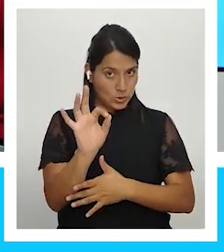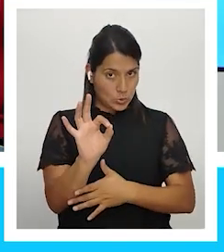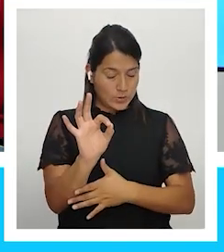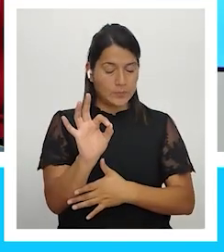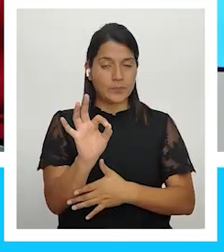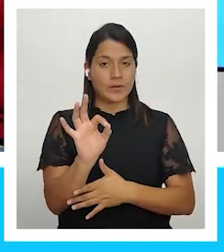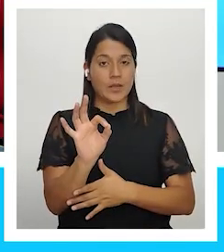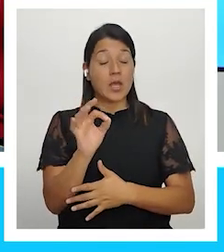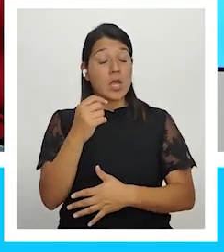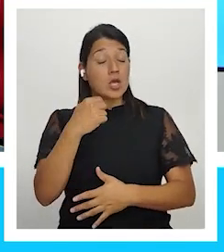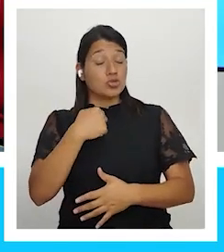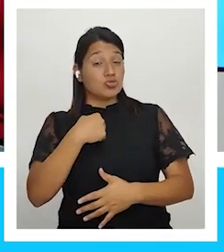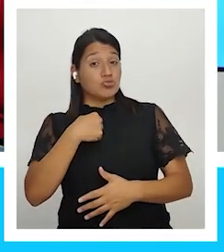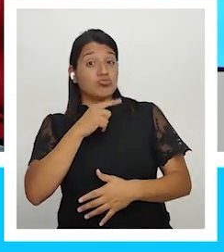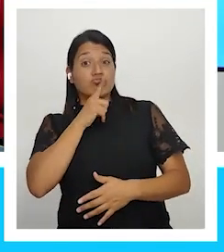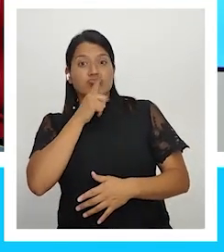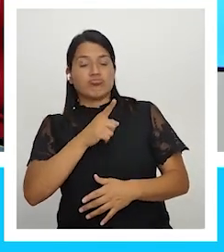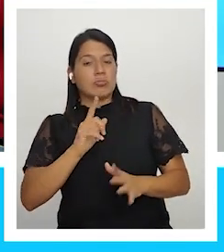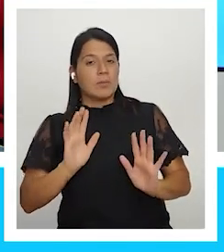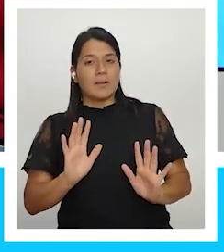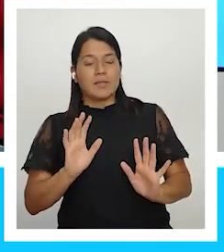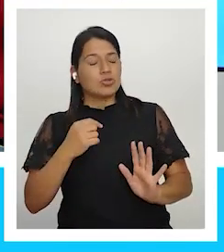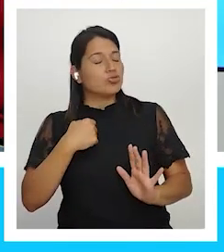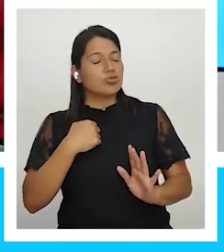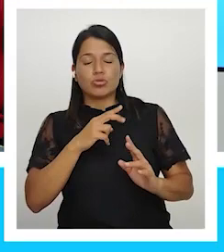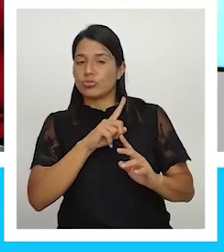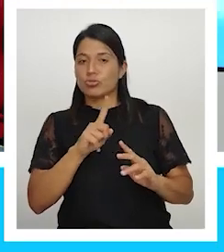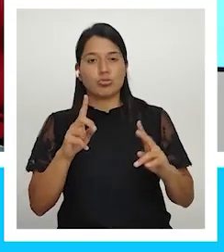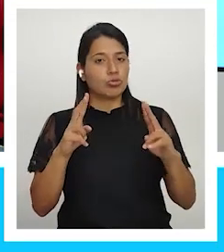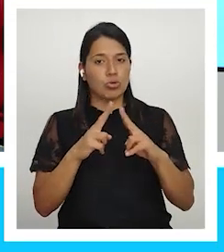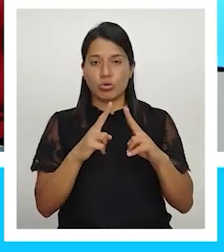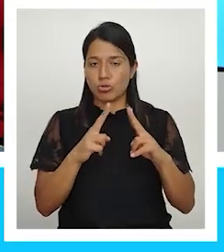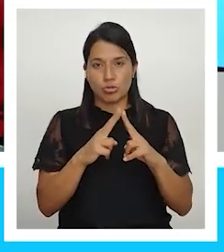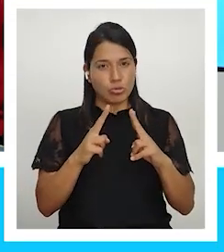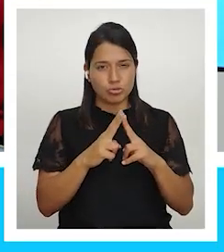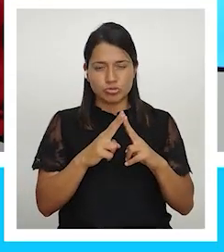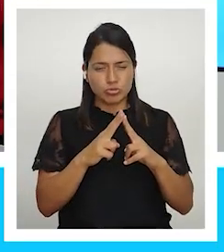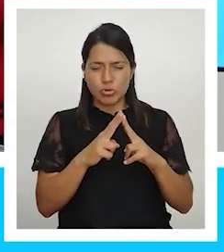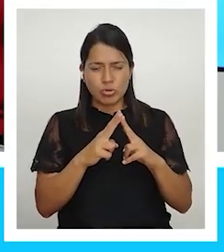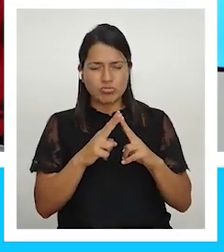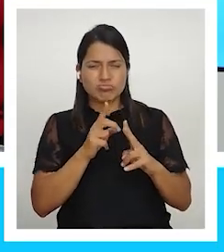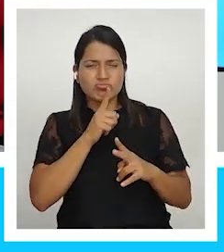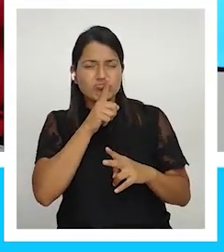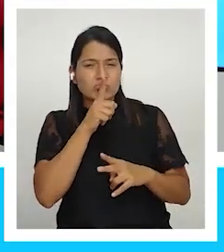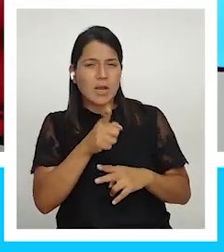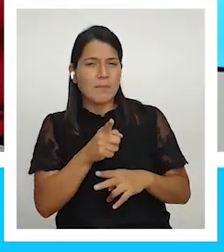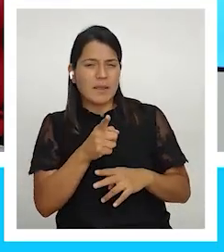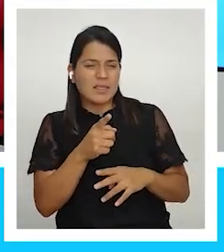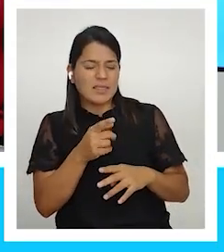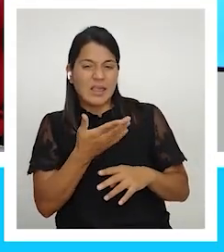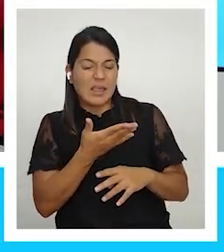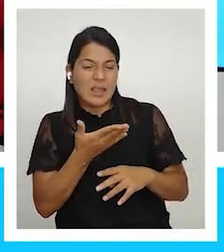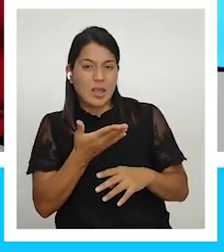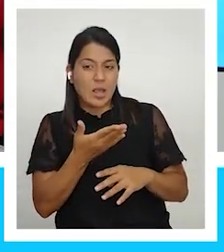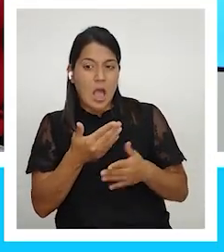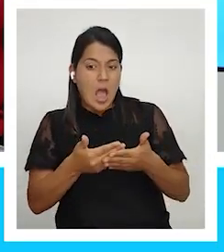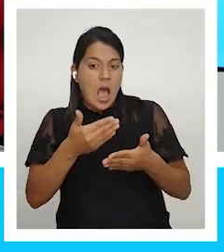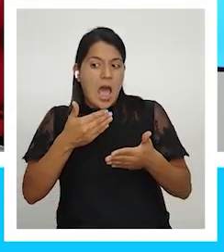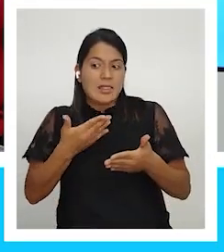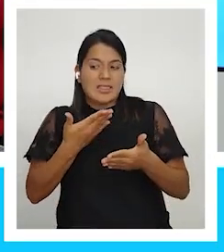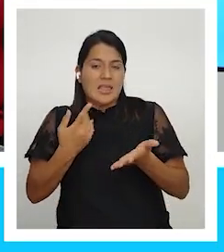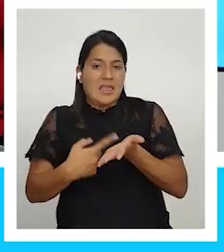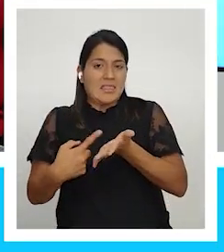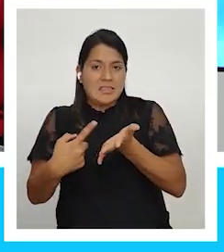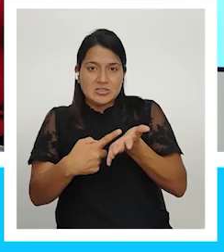Yo, para ser honesto, no conozco a ciencia exacta cuál fue la discusión que se hizo en torno a esto en aquel